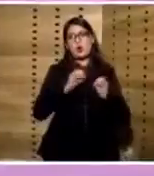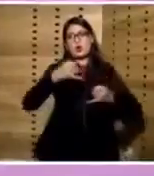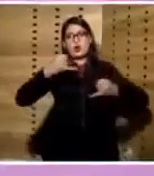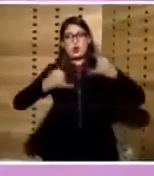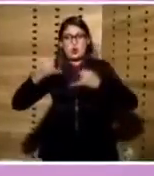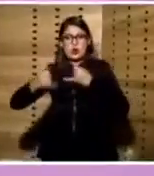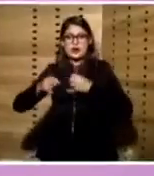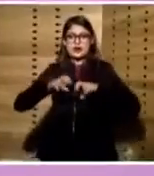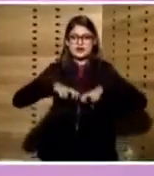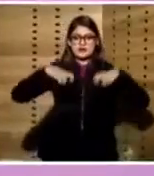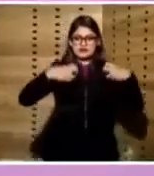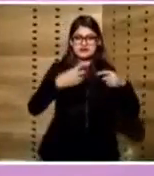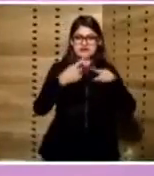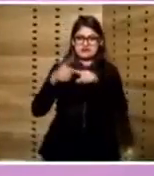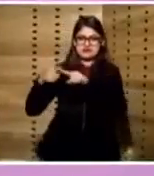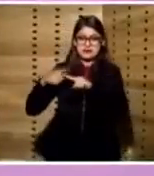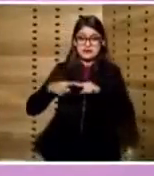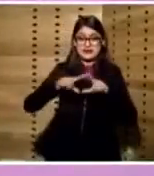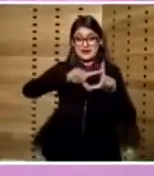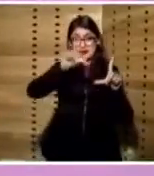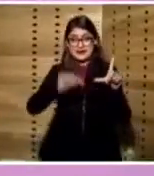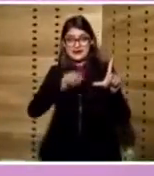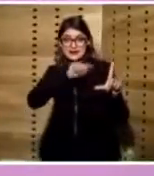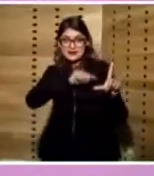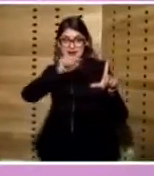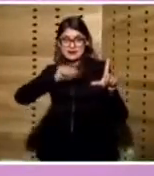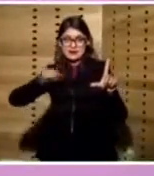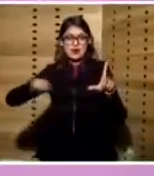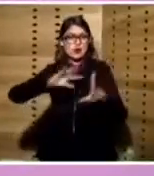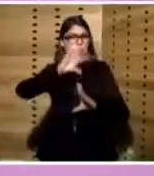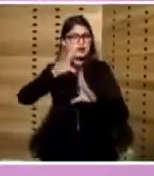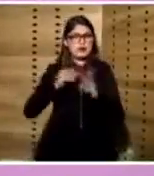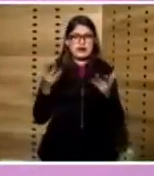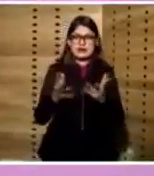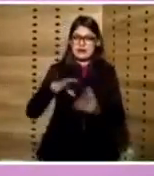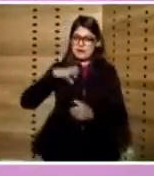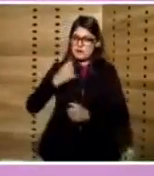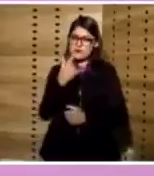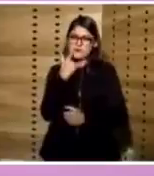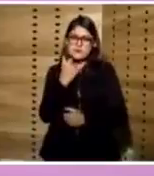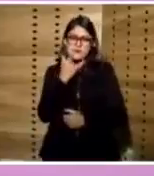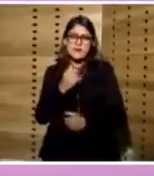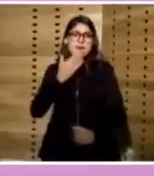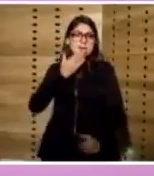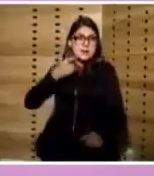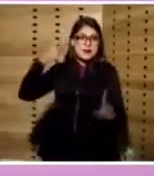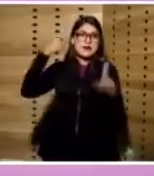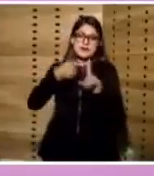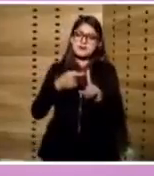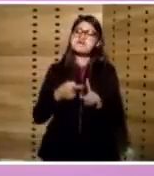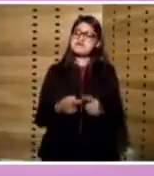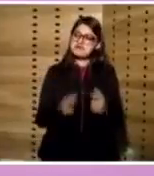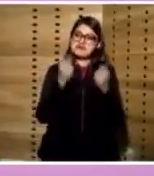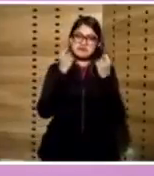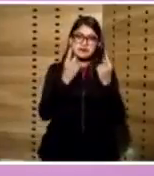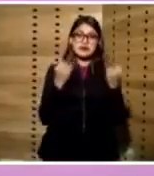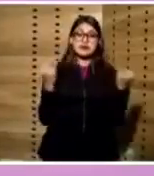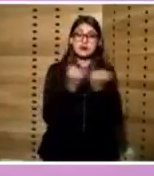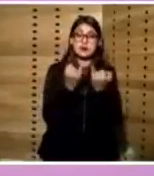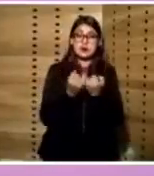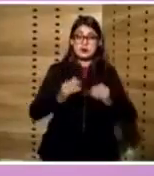cumplen de manera comprometida y profesional su labor. Por parte de los soldados de México, siempre